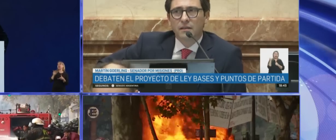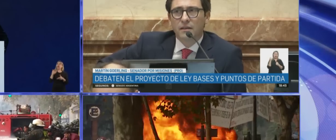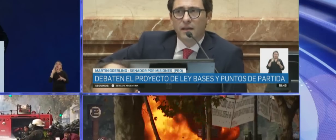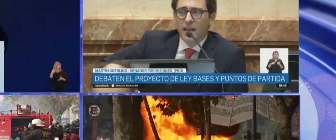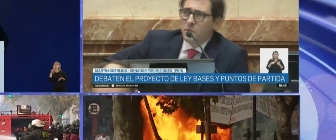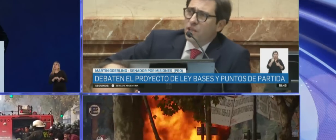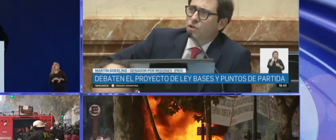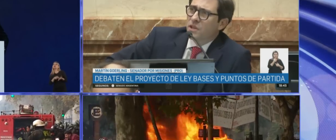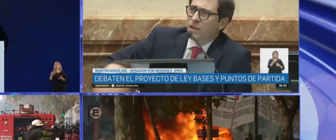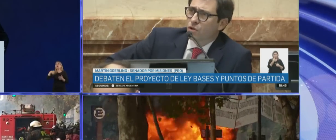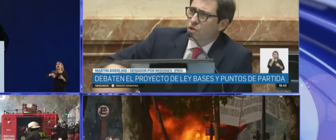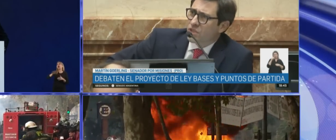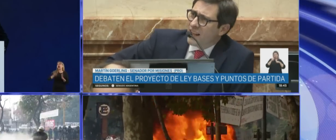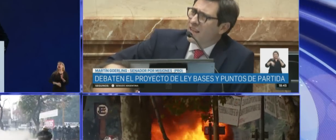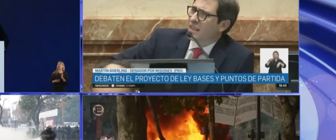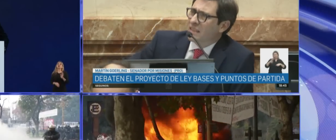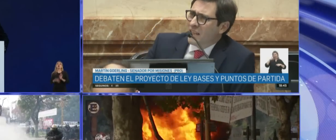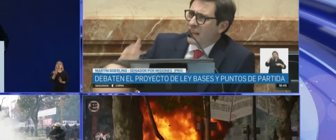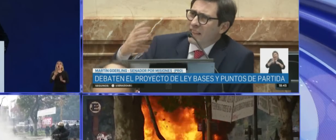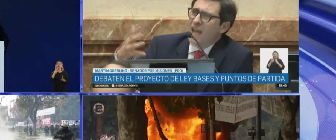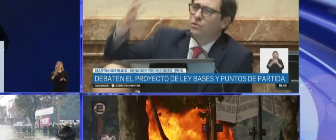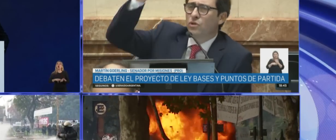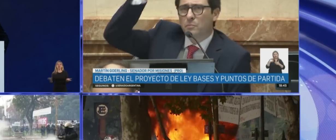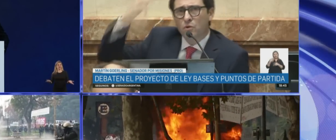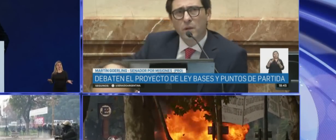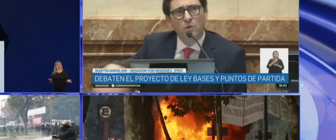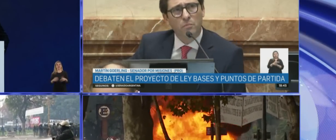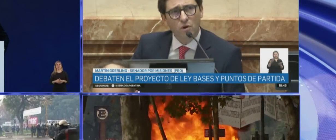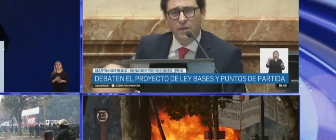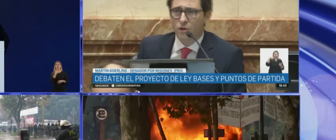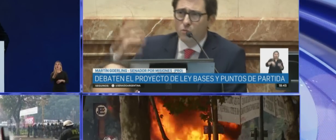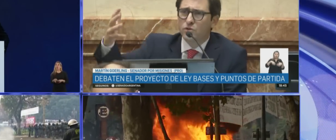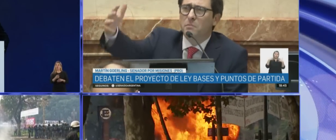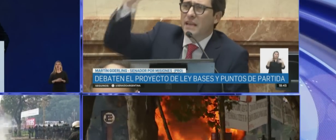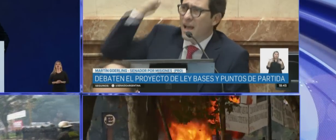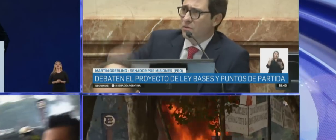impuestos y los subió. Y la pregunta es,